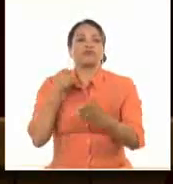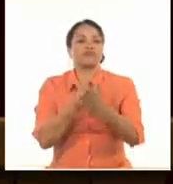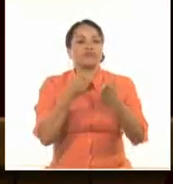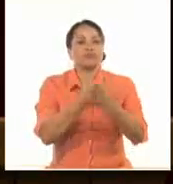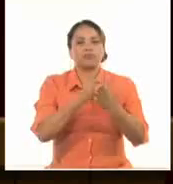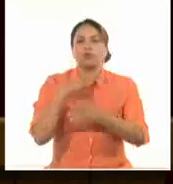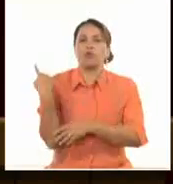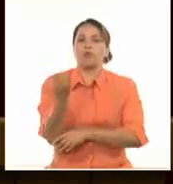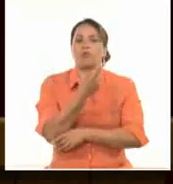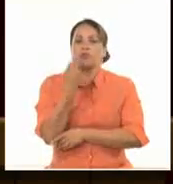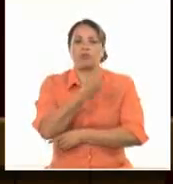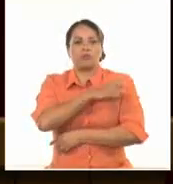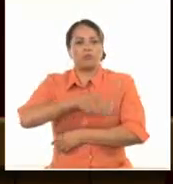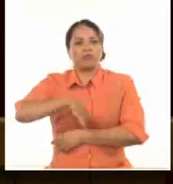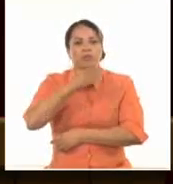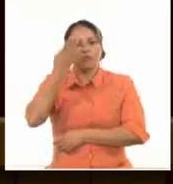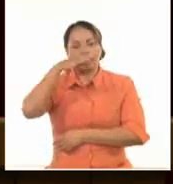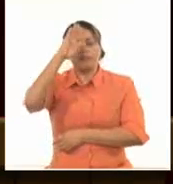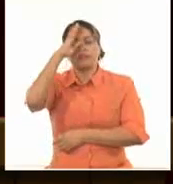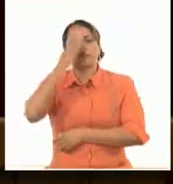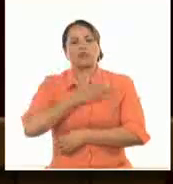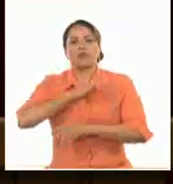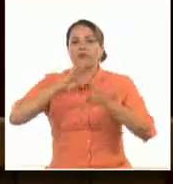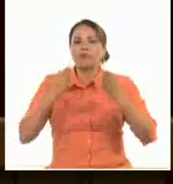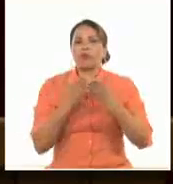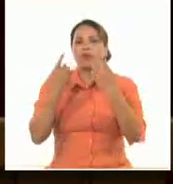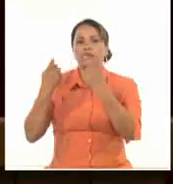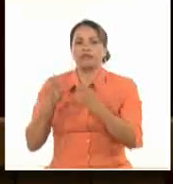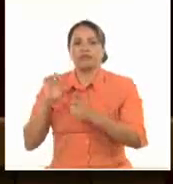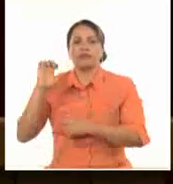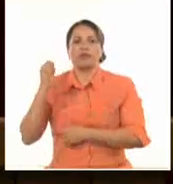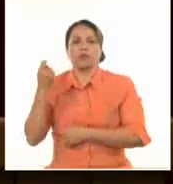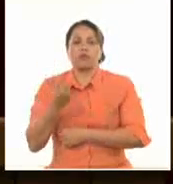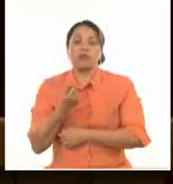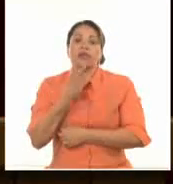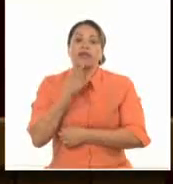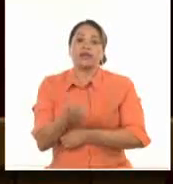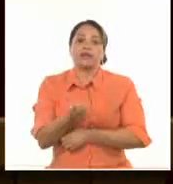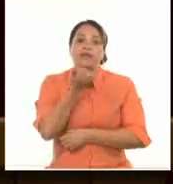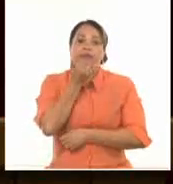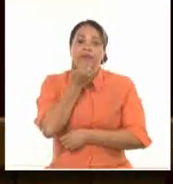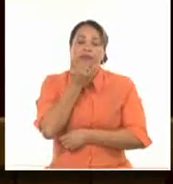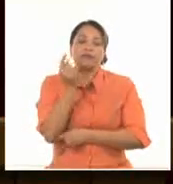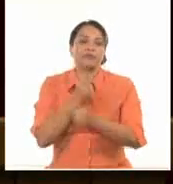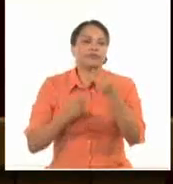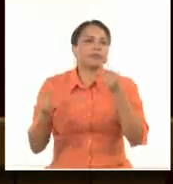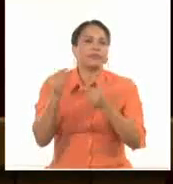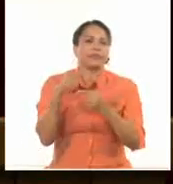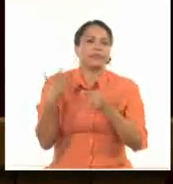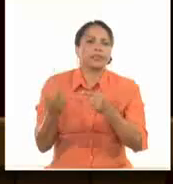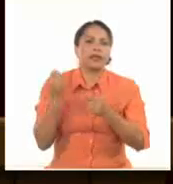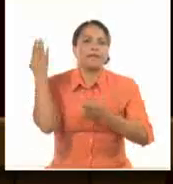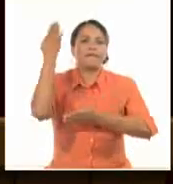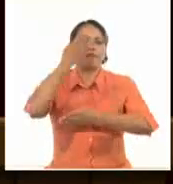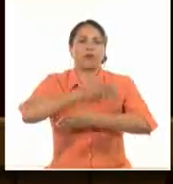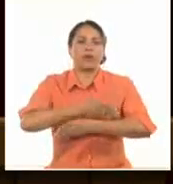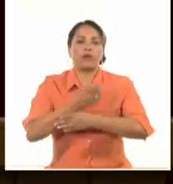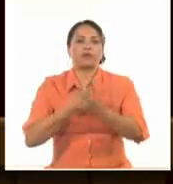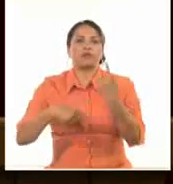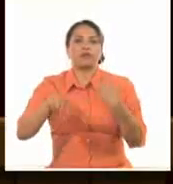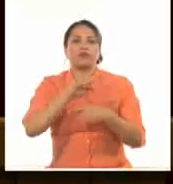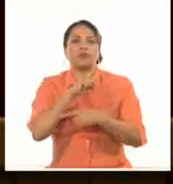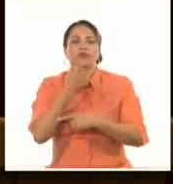el pueblo cubano las necesidades económicas que nos impone, en primer lugar, el bloqueo genocida que un